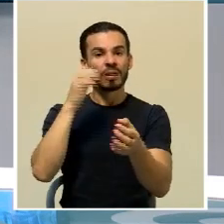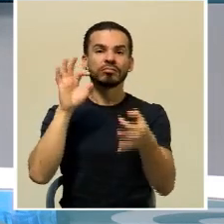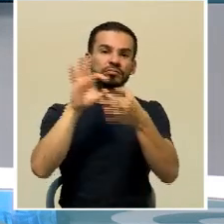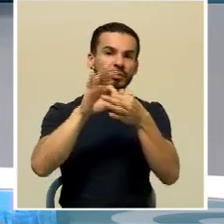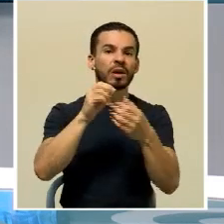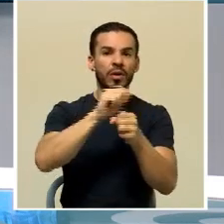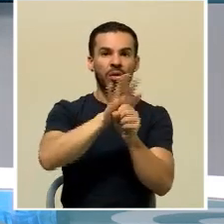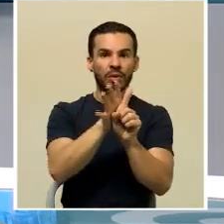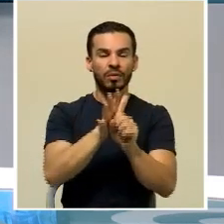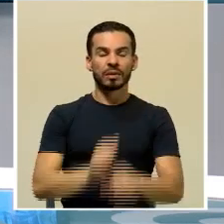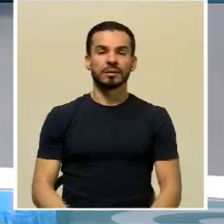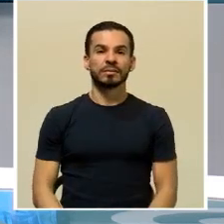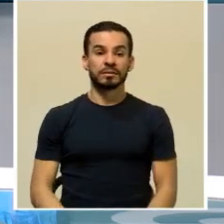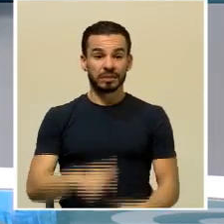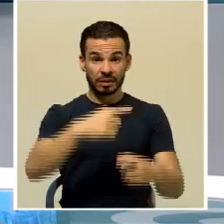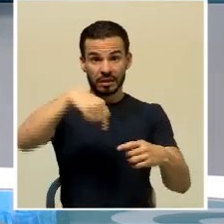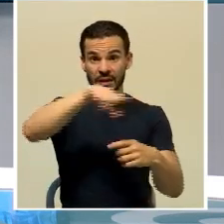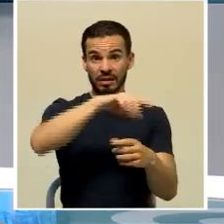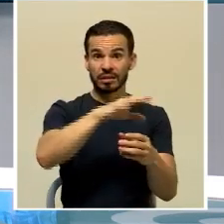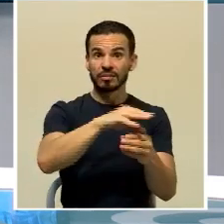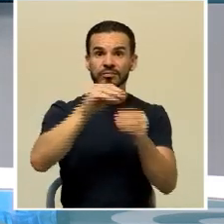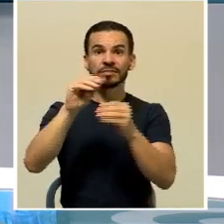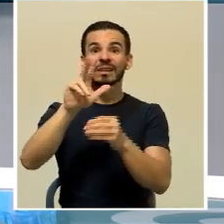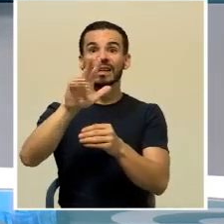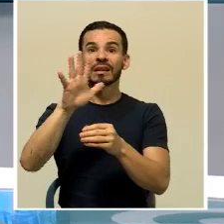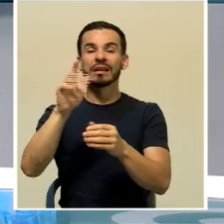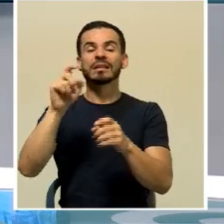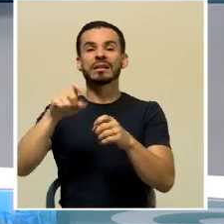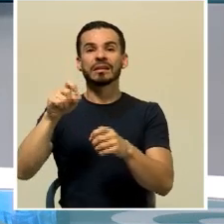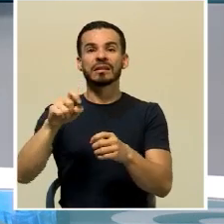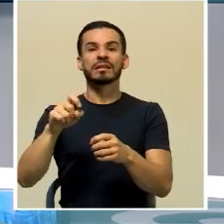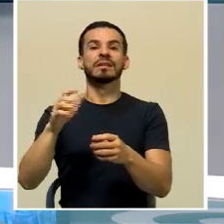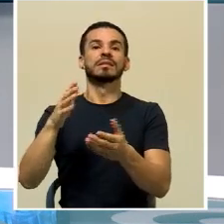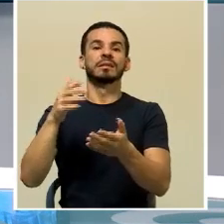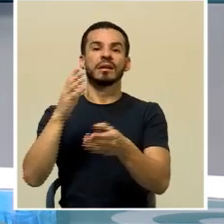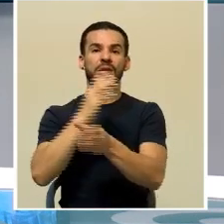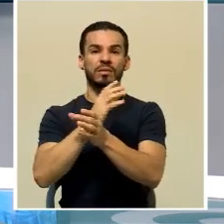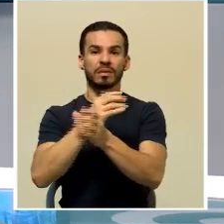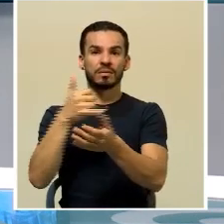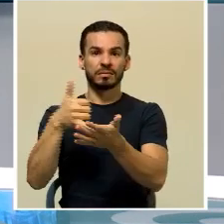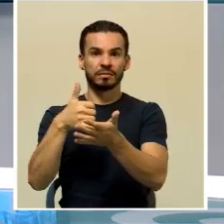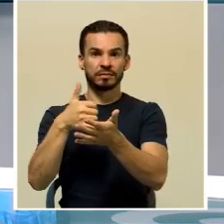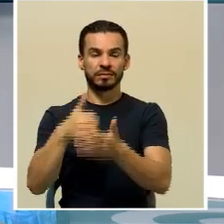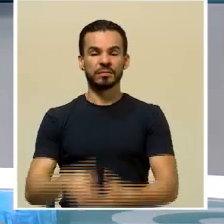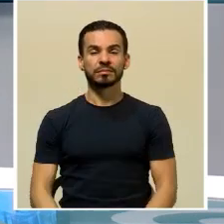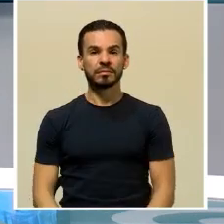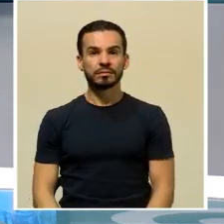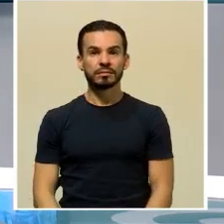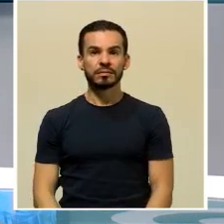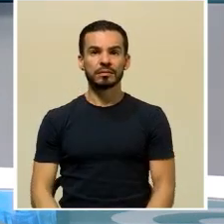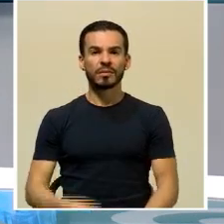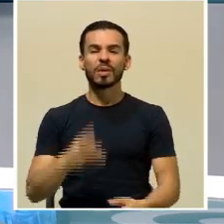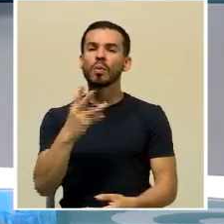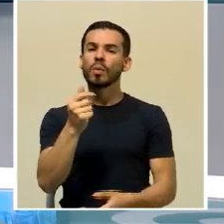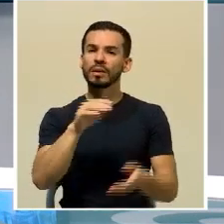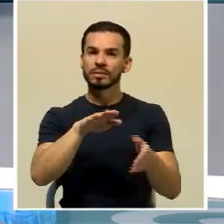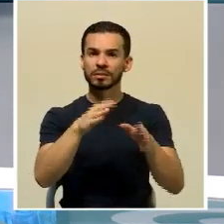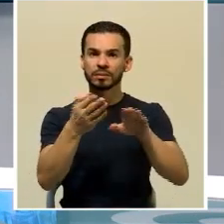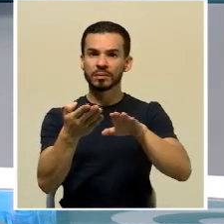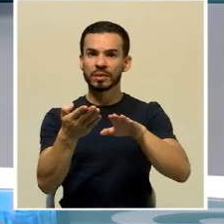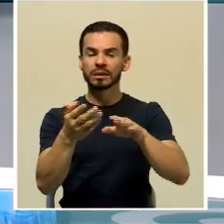COVID. 35 de ellas necesitan cuidados intensivos. La cifra de